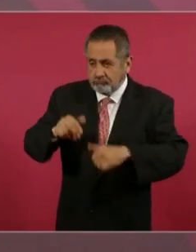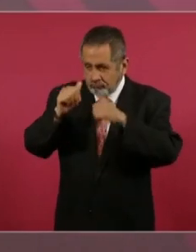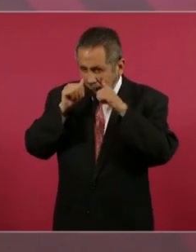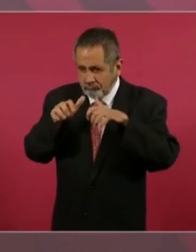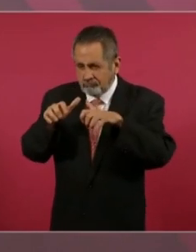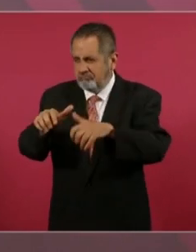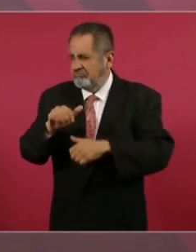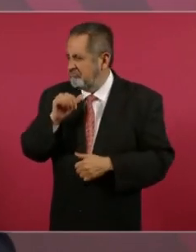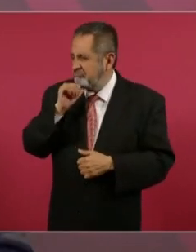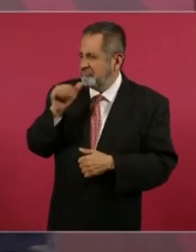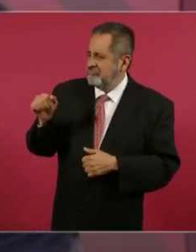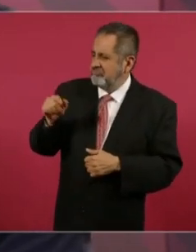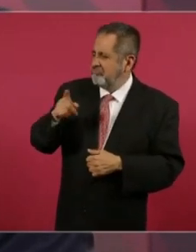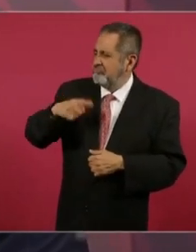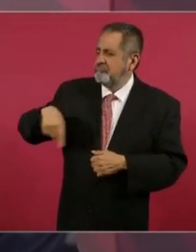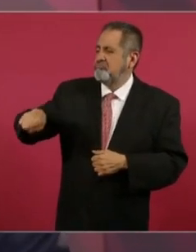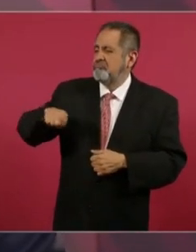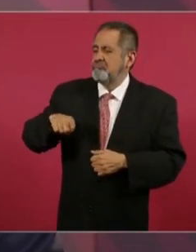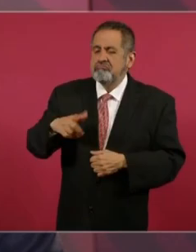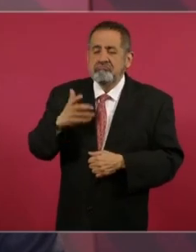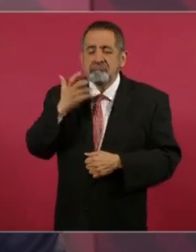lo que buscan